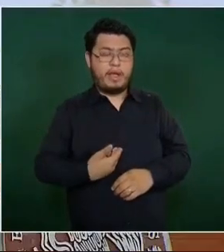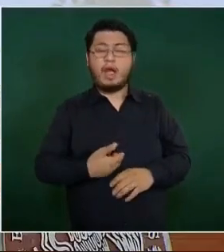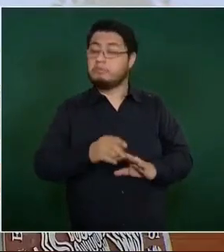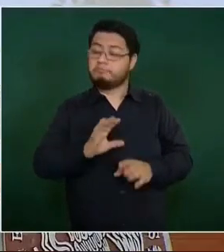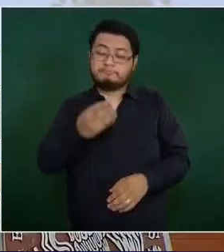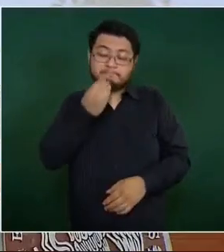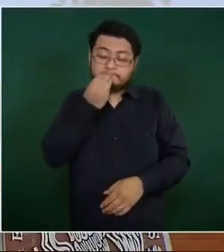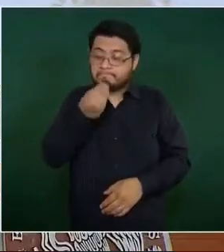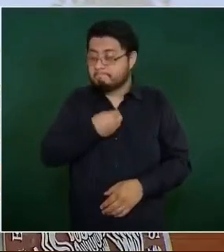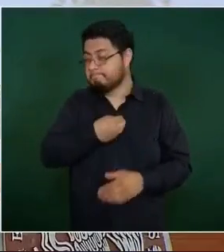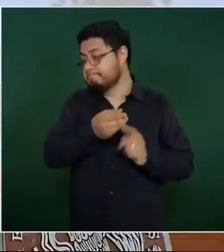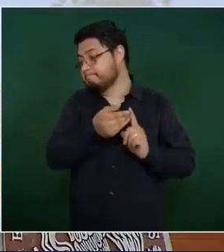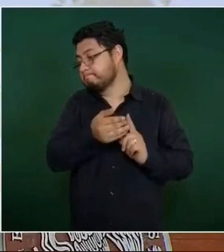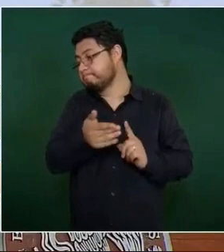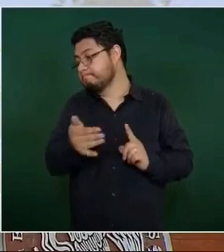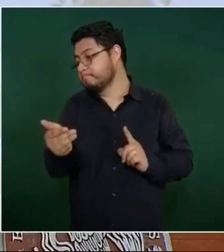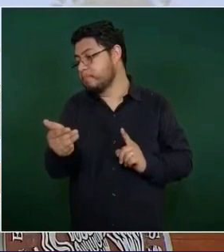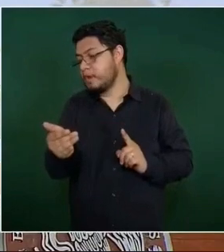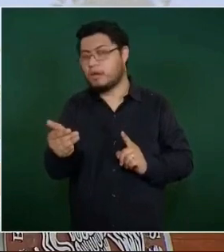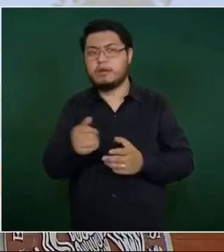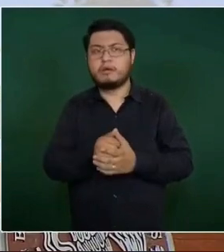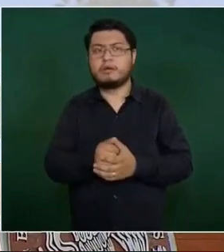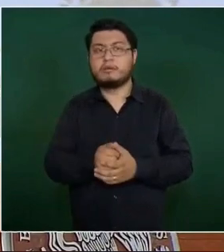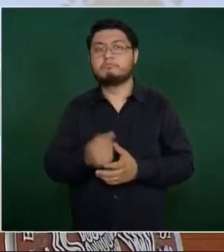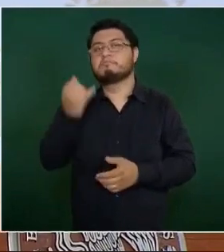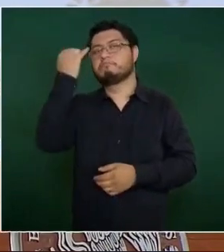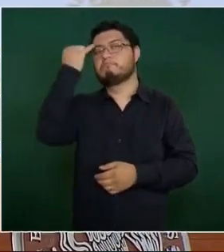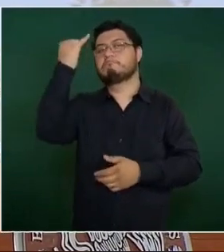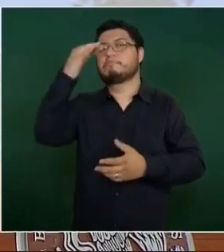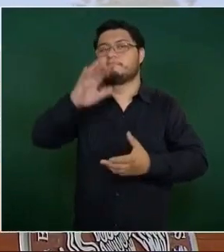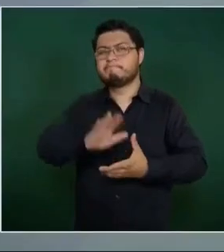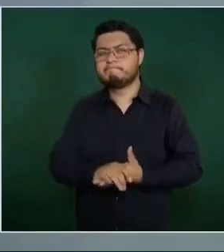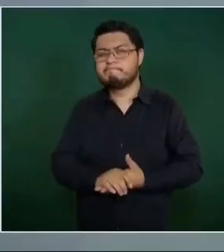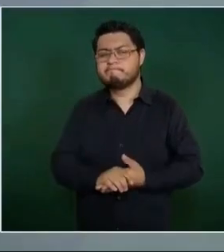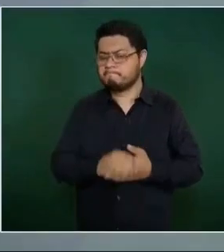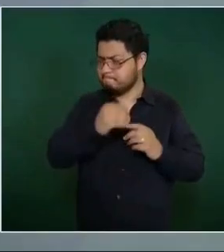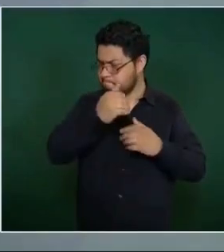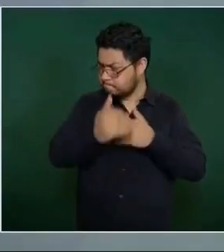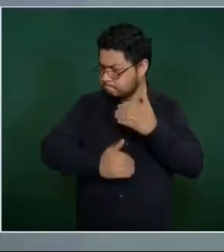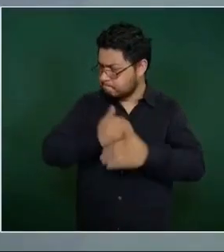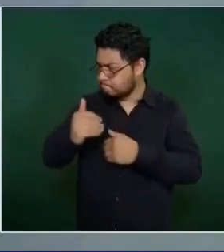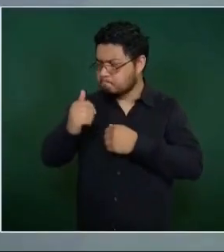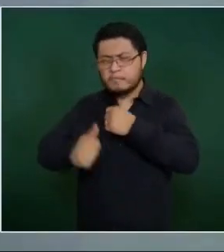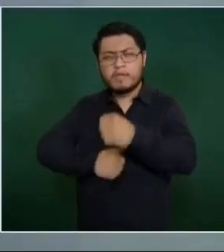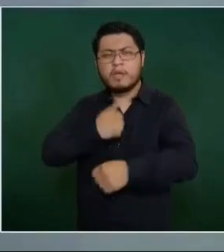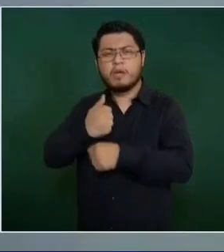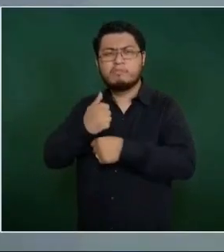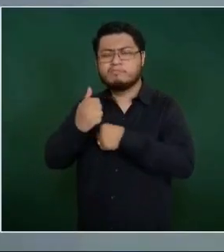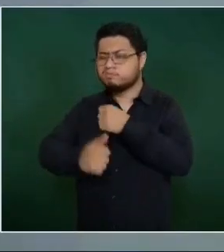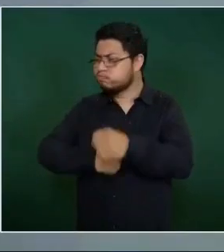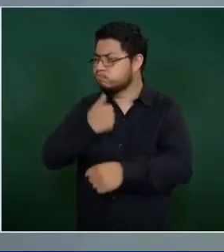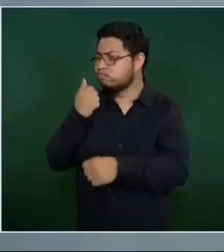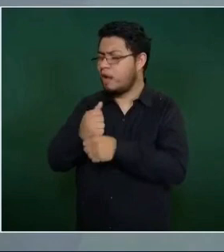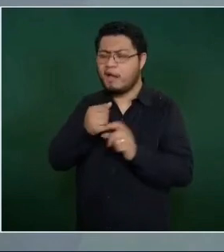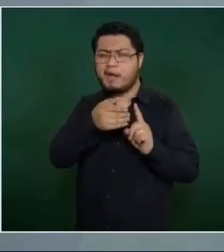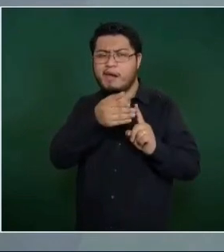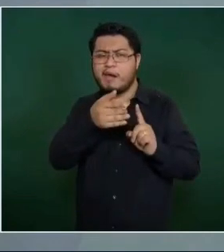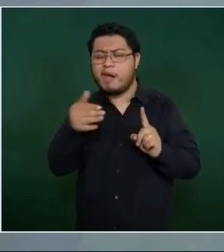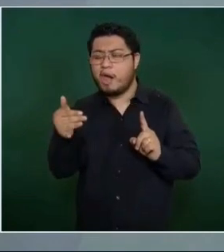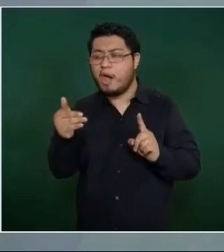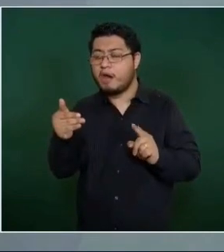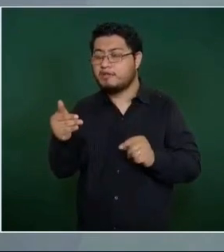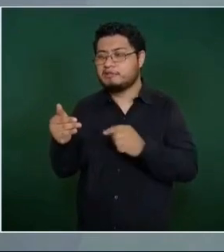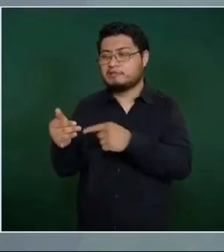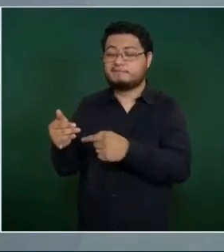y resulta que se echó a perder o ya estaba echado a perder,